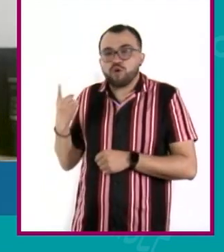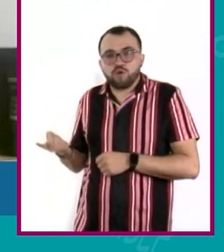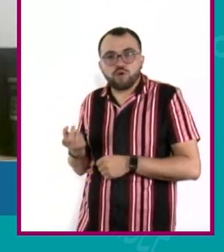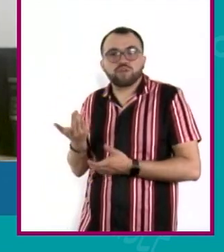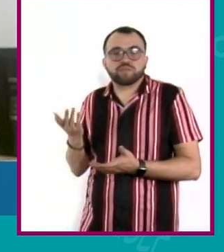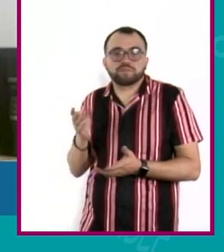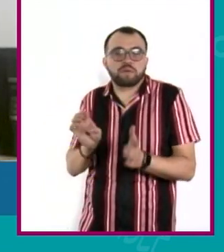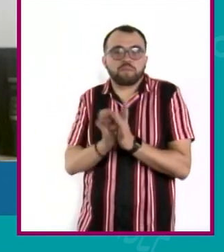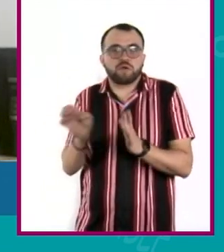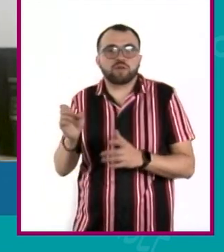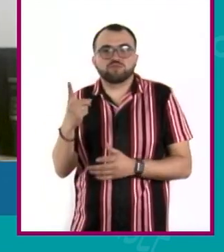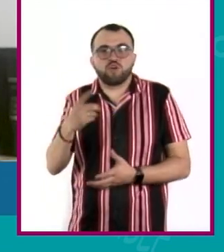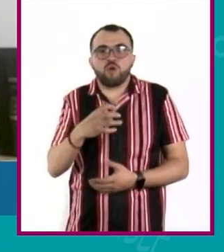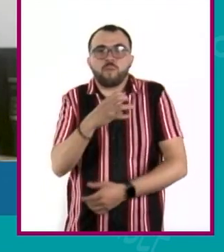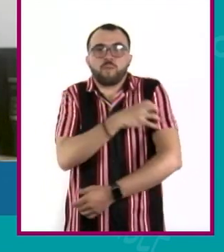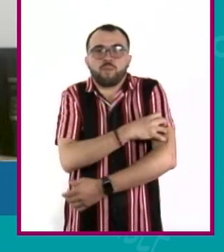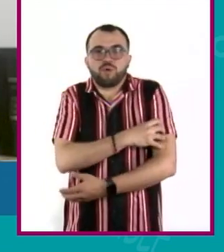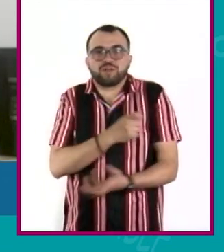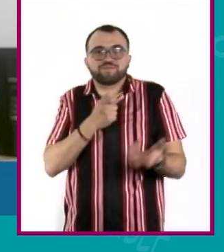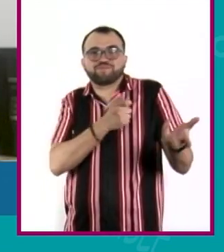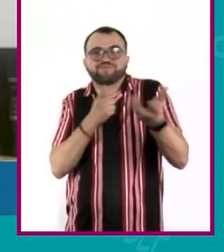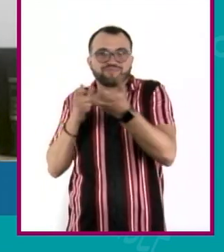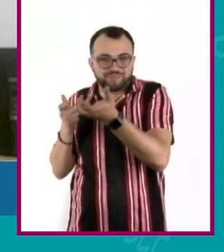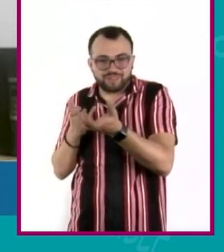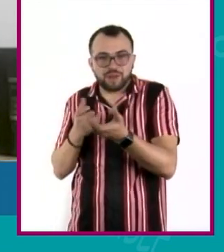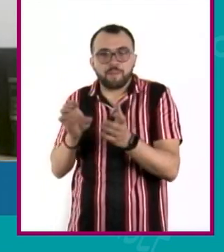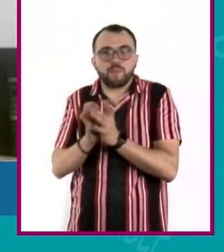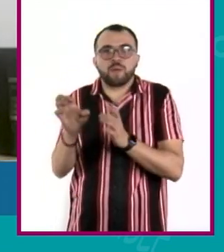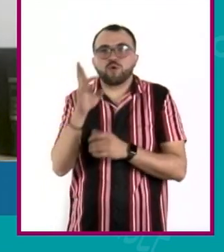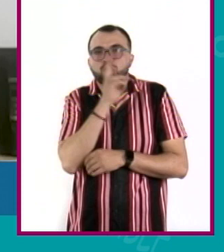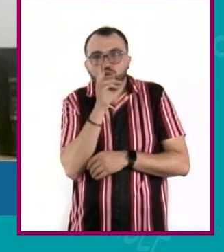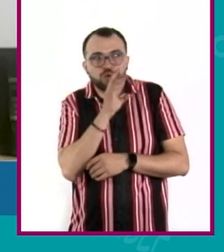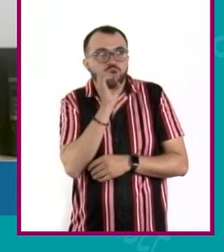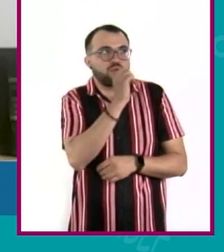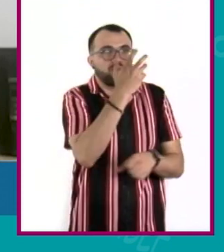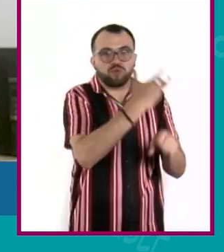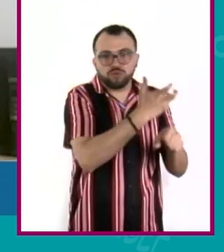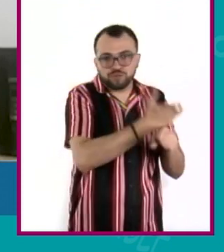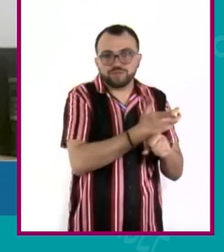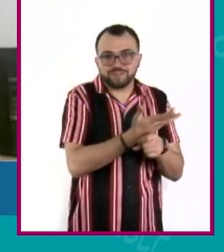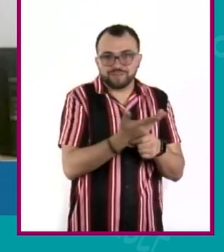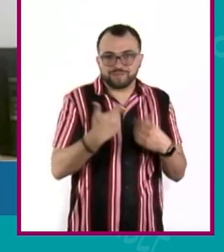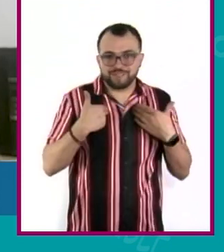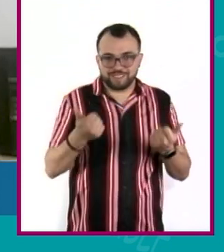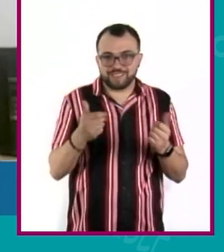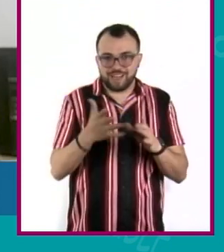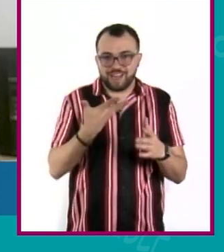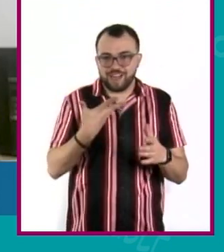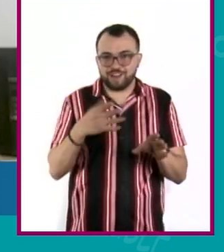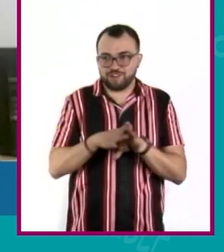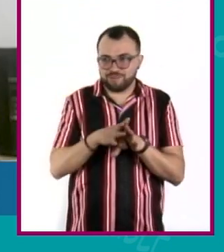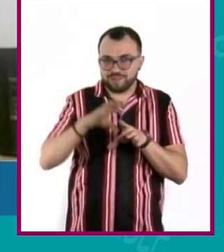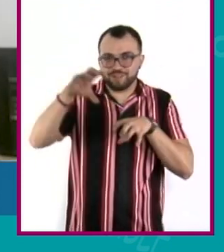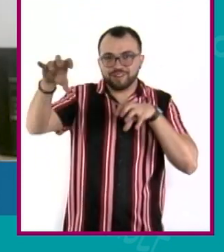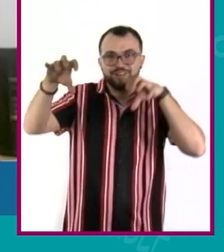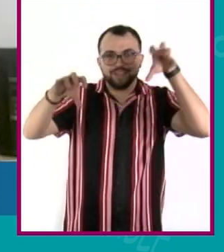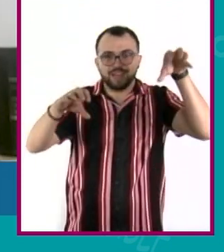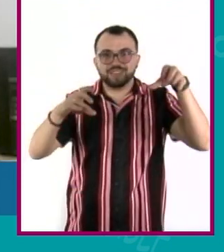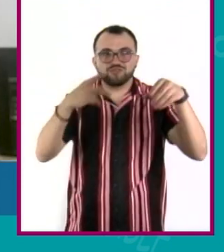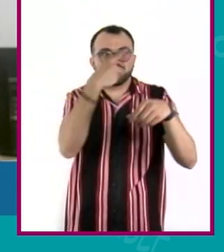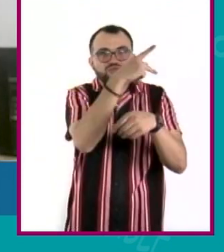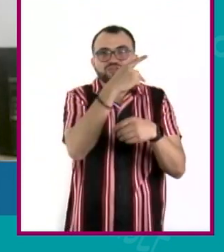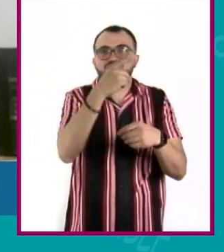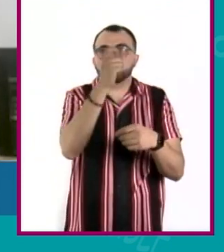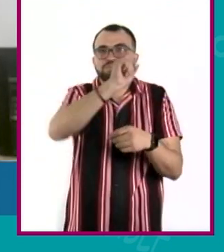como Rusia o Estados Unidos, por ejemplo. Es decir, hay una gran diversidad y por lo tanto sí se podría afirmar que al ser